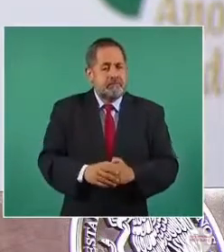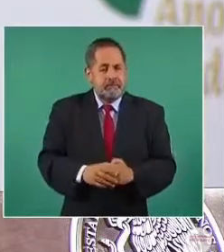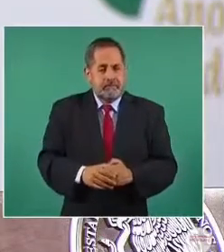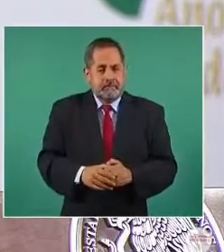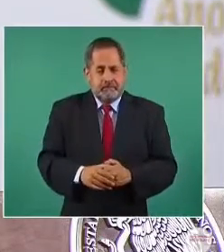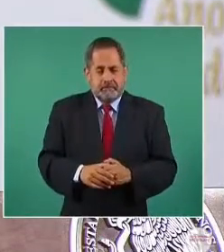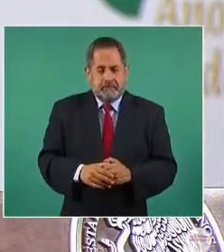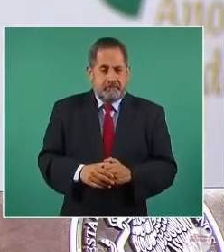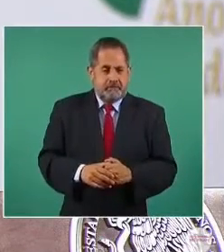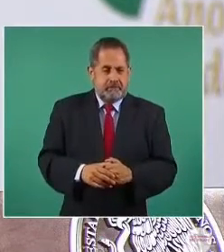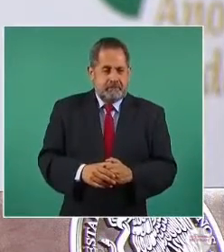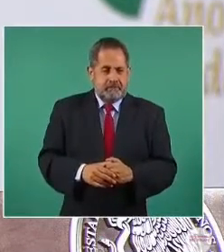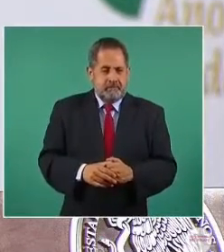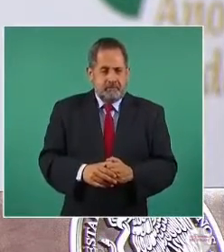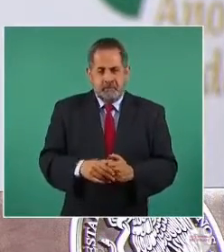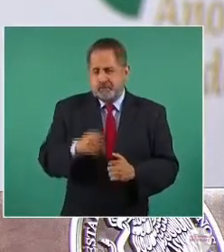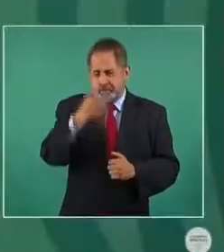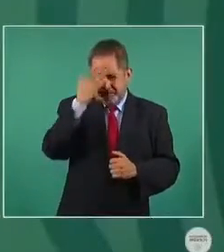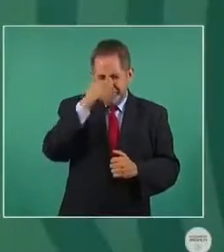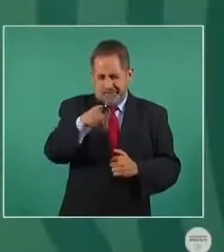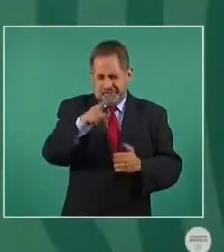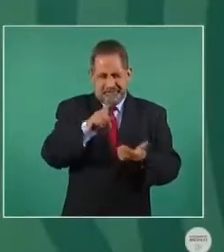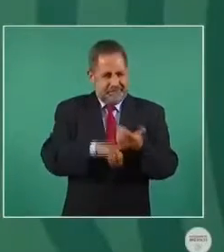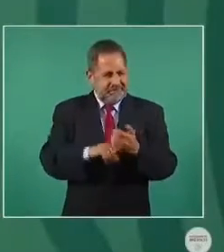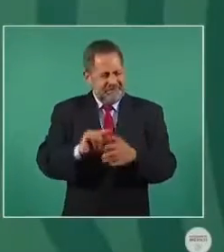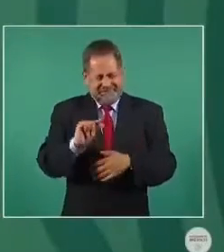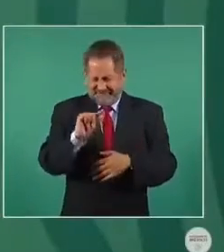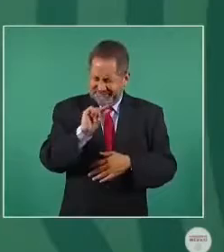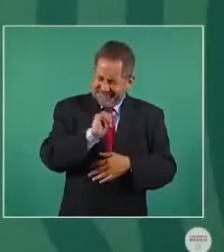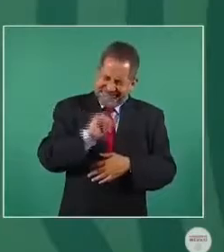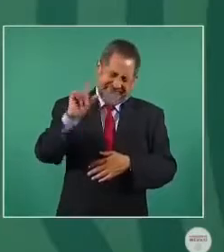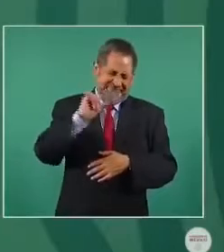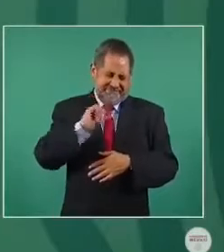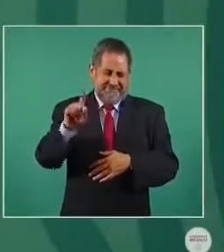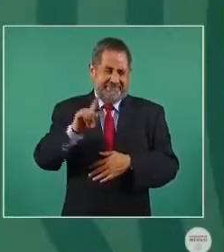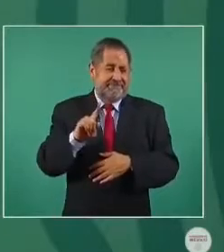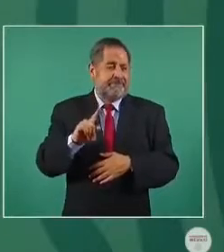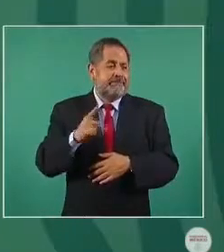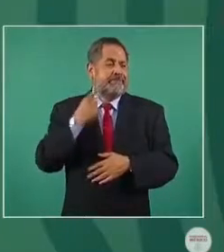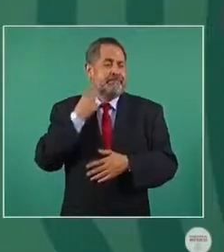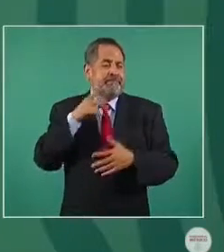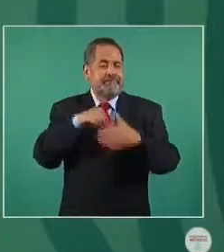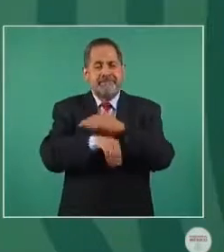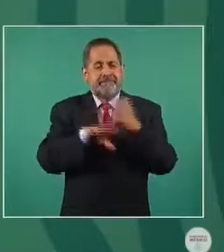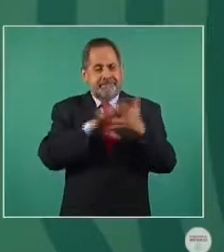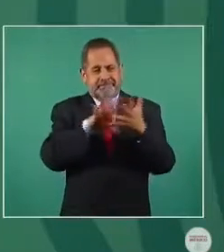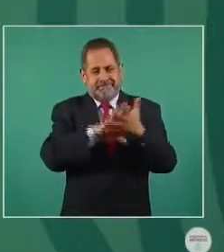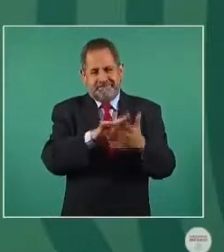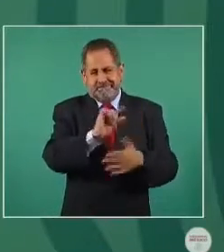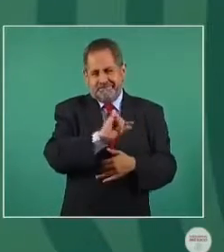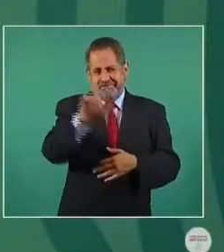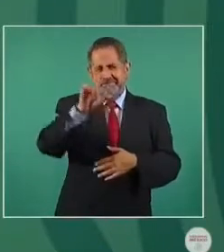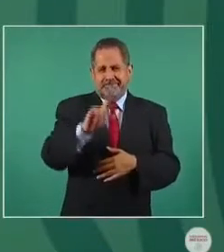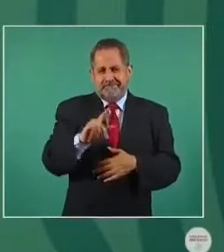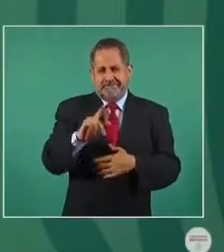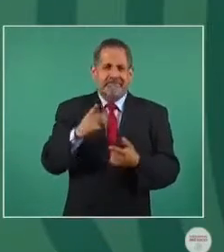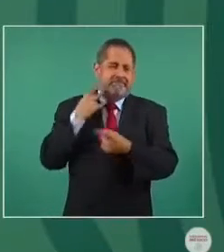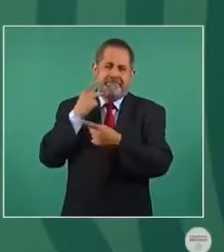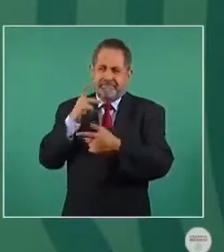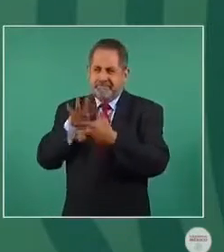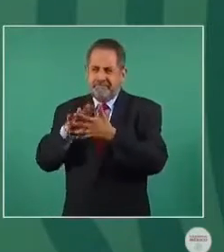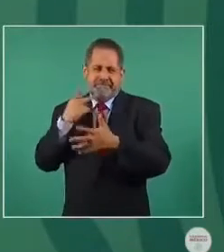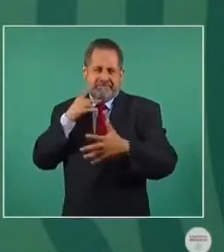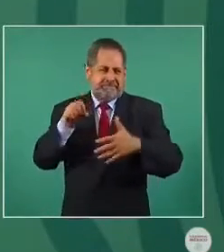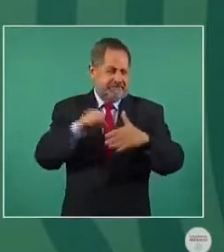que los muy, muy famosos presos políticos, o mejor dicho, políticos presos,